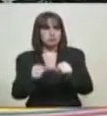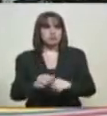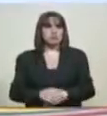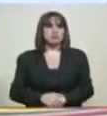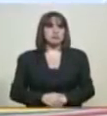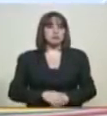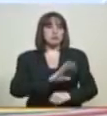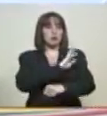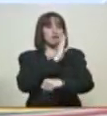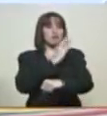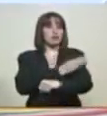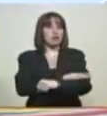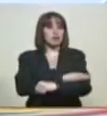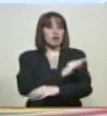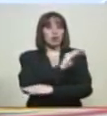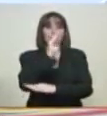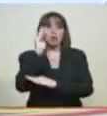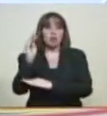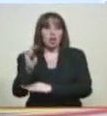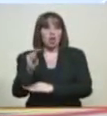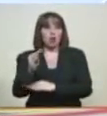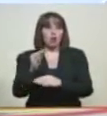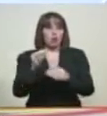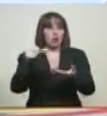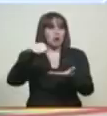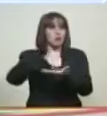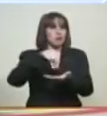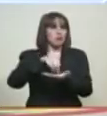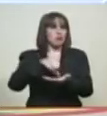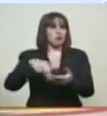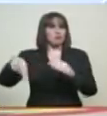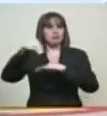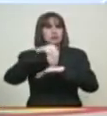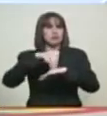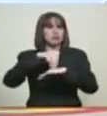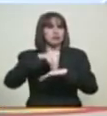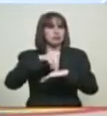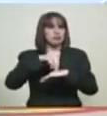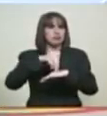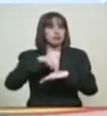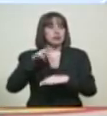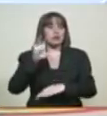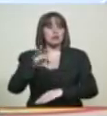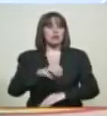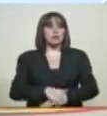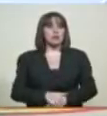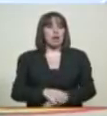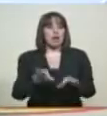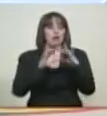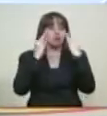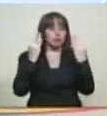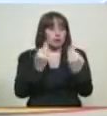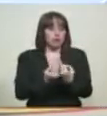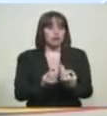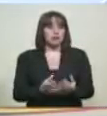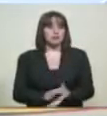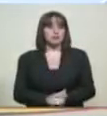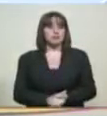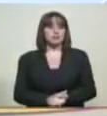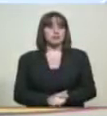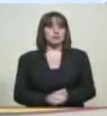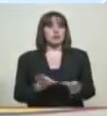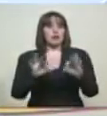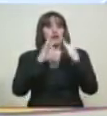y fortalecer la protección del eje, del núcleo fundamental de nuestra patria, la familia. La